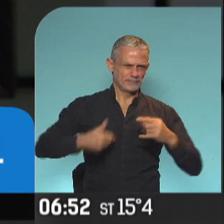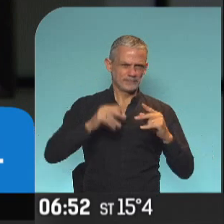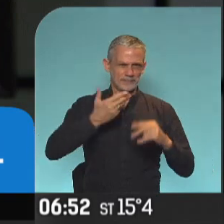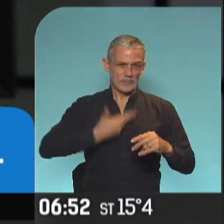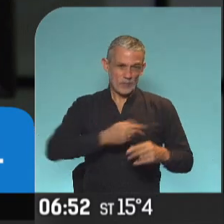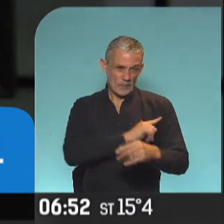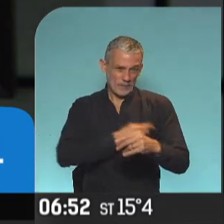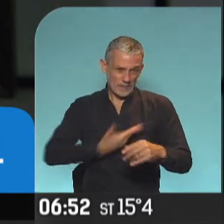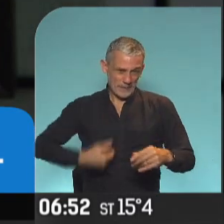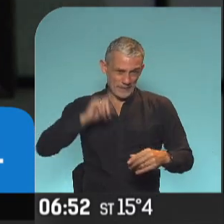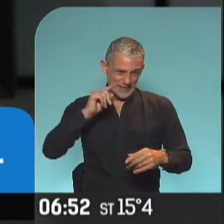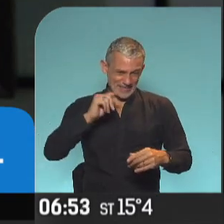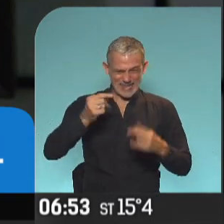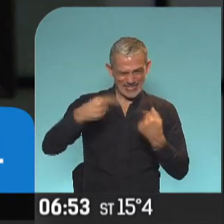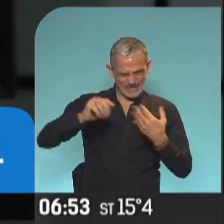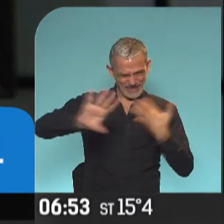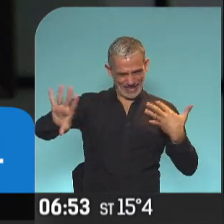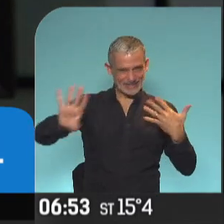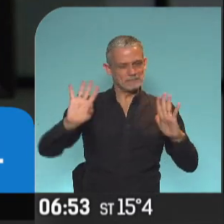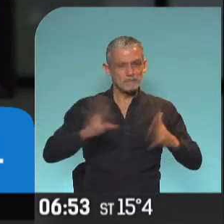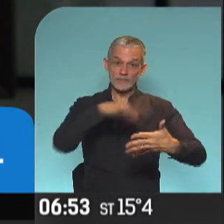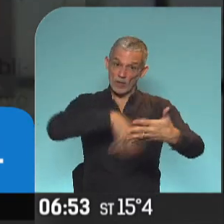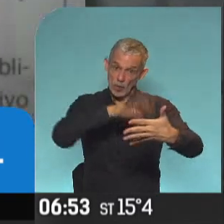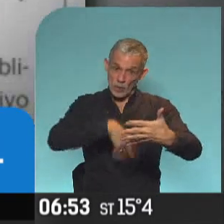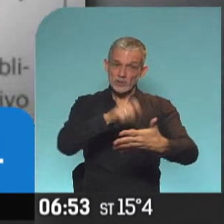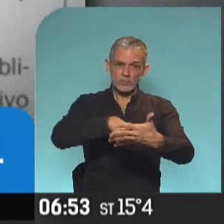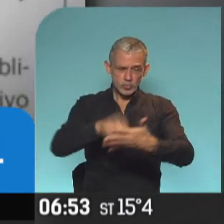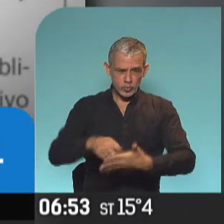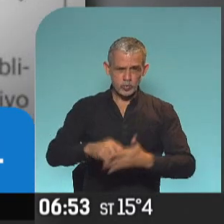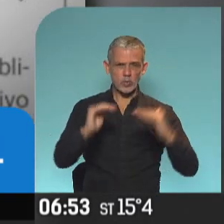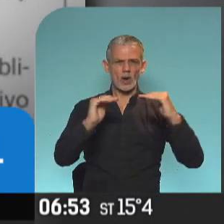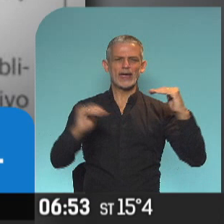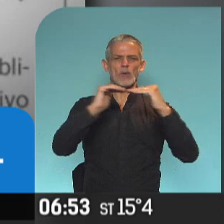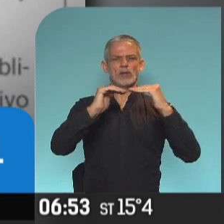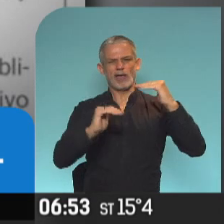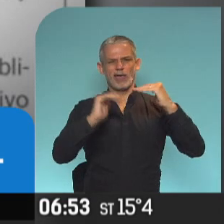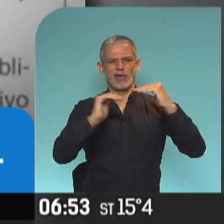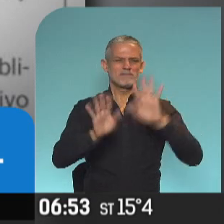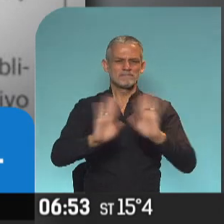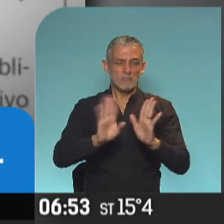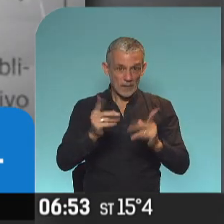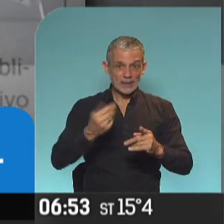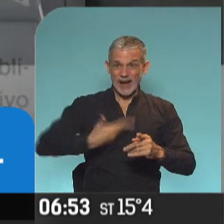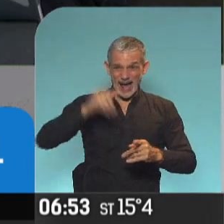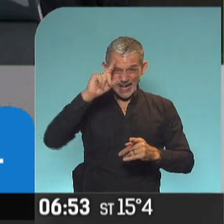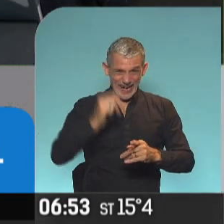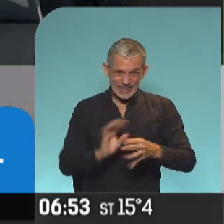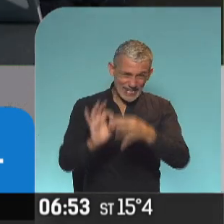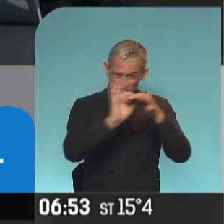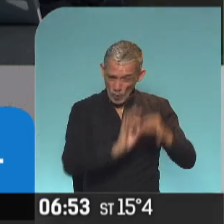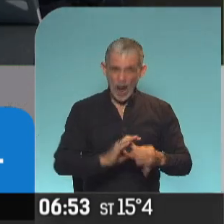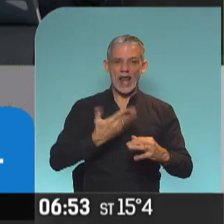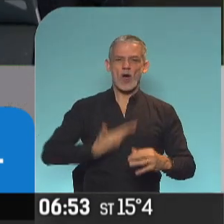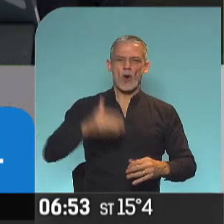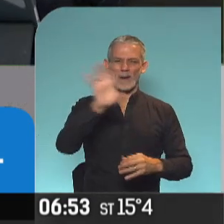exactamente, así se están manejando. Bueno, al margen de este documento que decíamos, reducir desigualdades para una Argentina federal, donde los